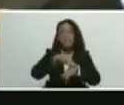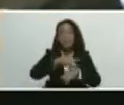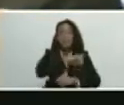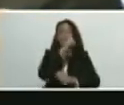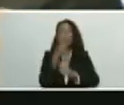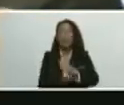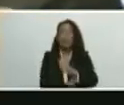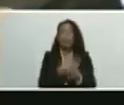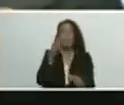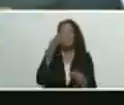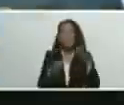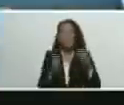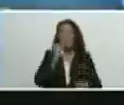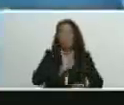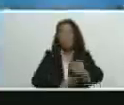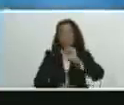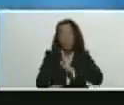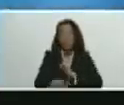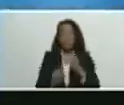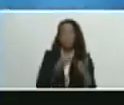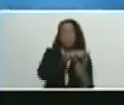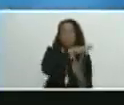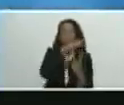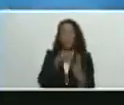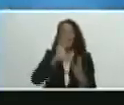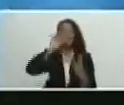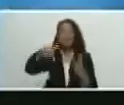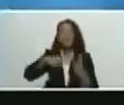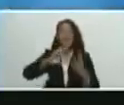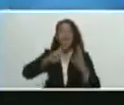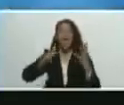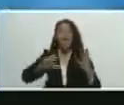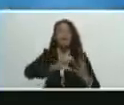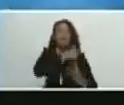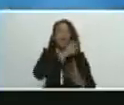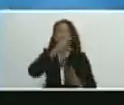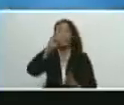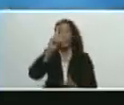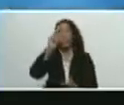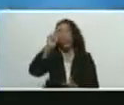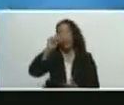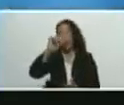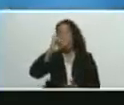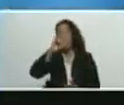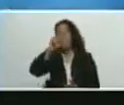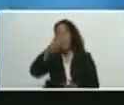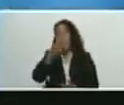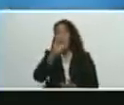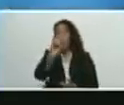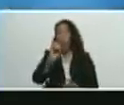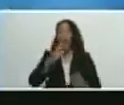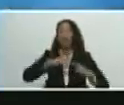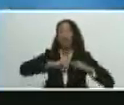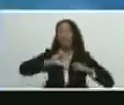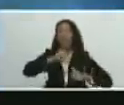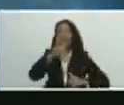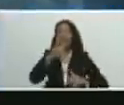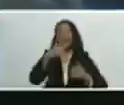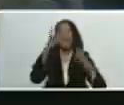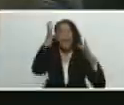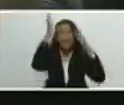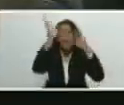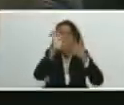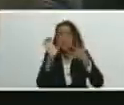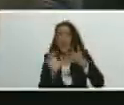Poder Popular para la Defensa, y al General en Jefe Domingo Hernández Lares, Comandante